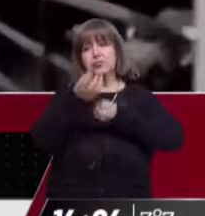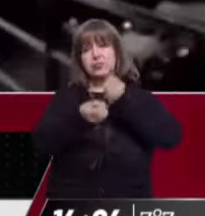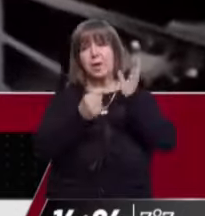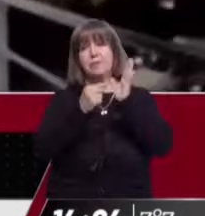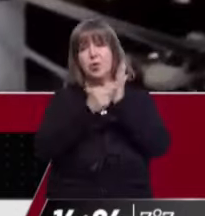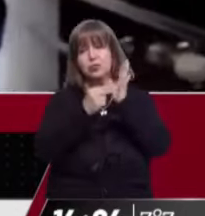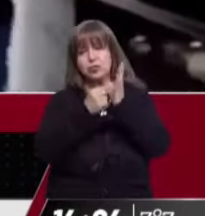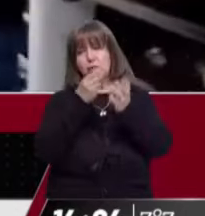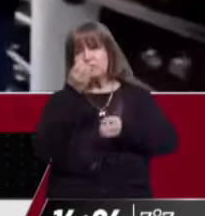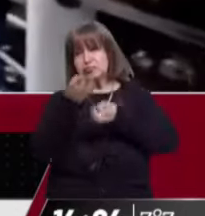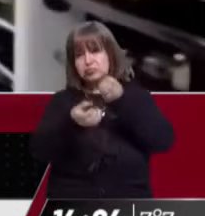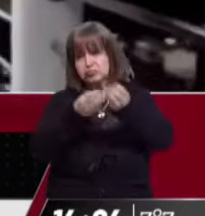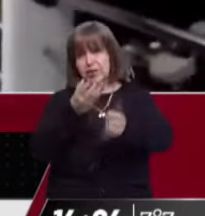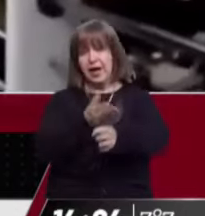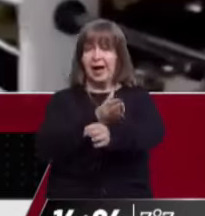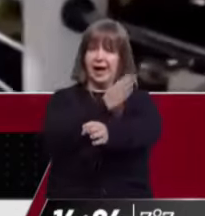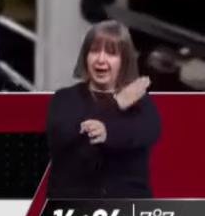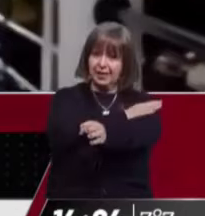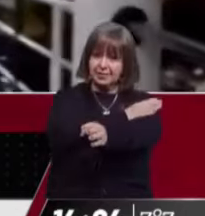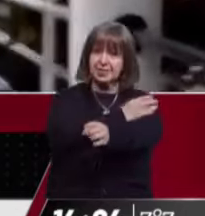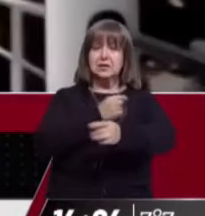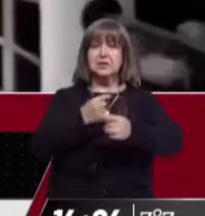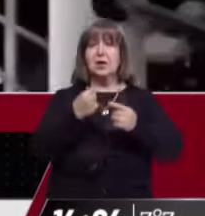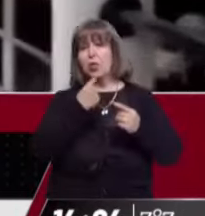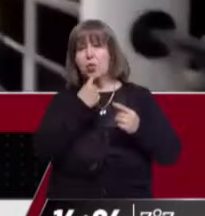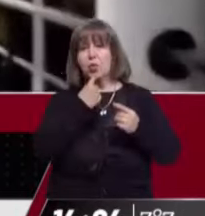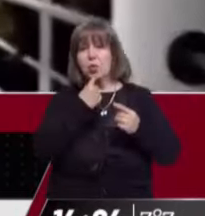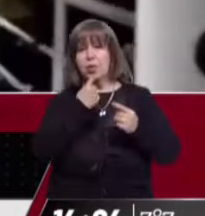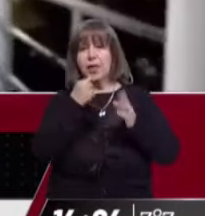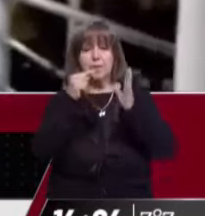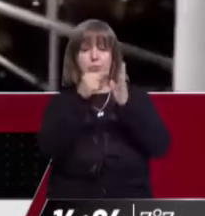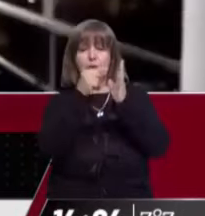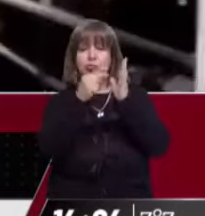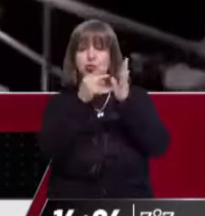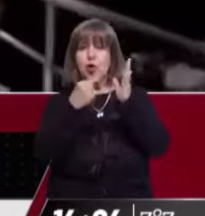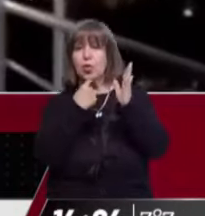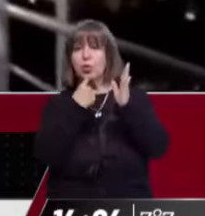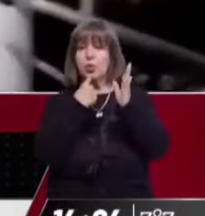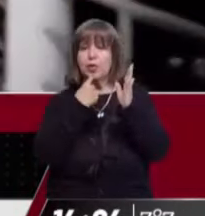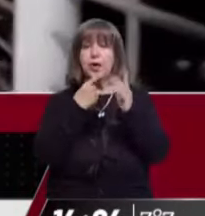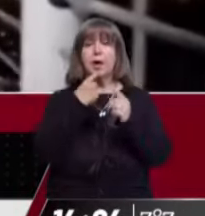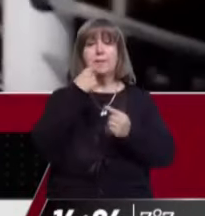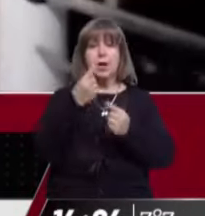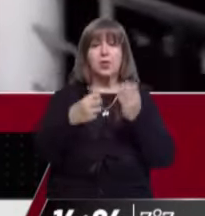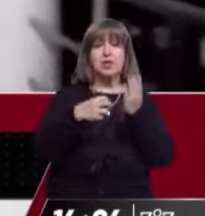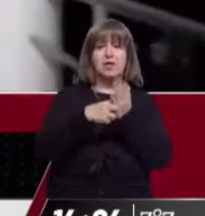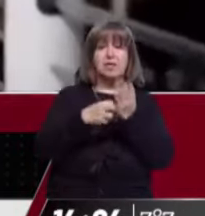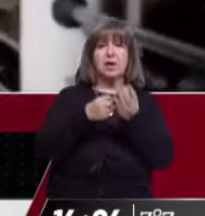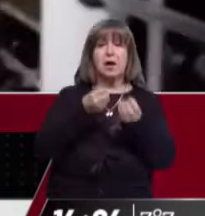ciertos hechos que ya la víctima había explicado en su principal declaración.